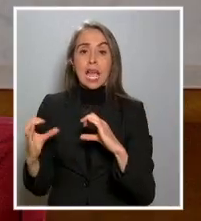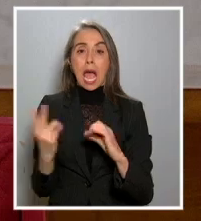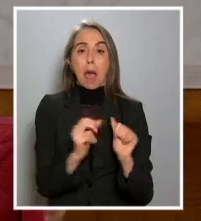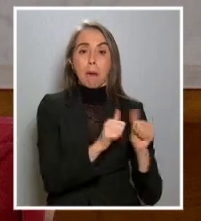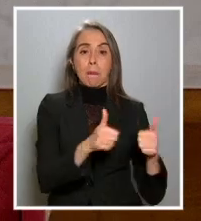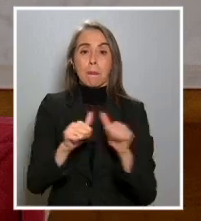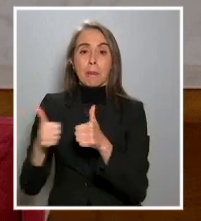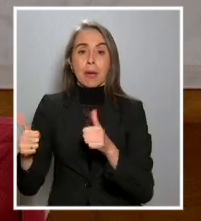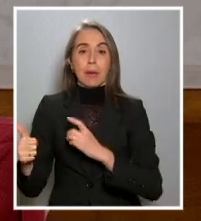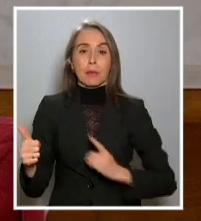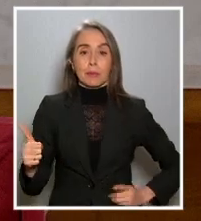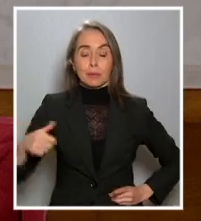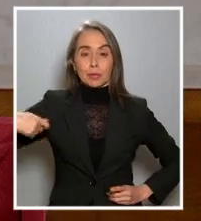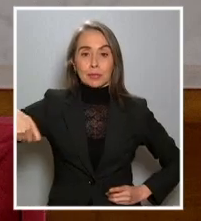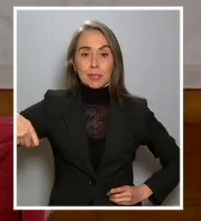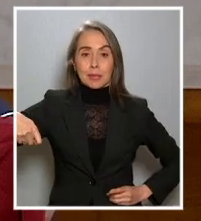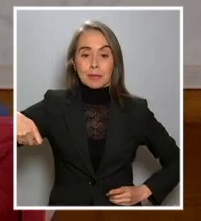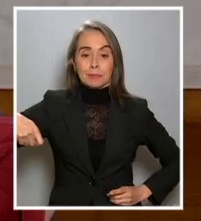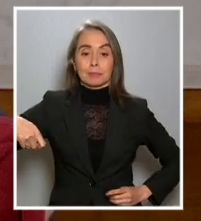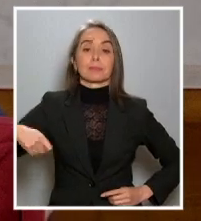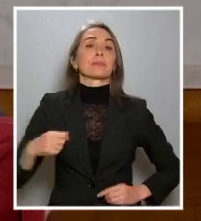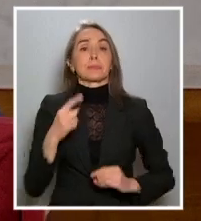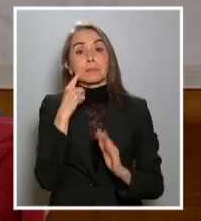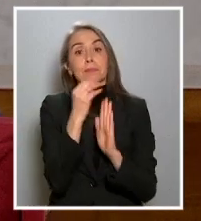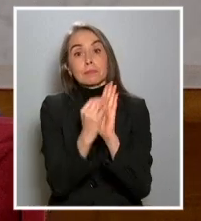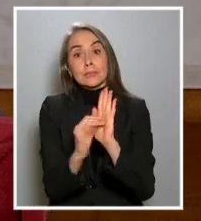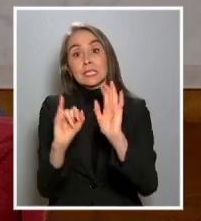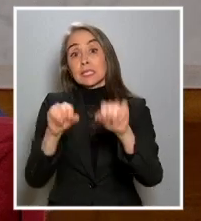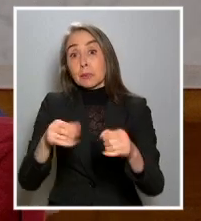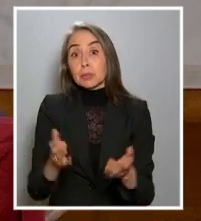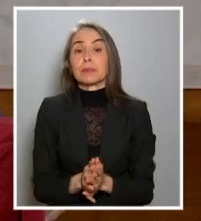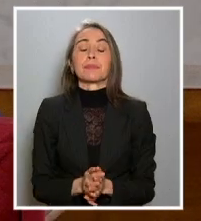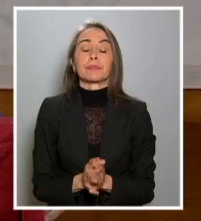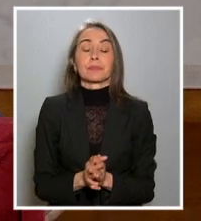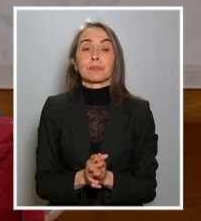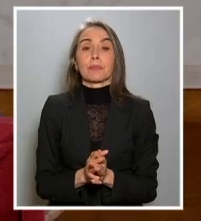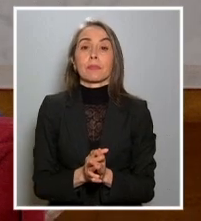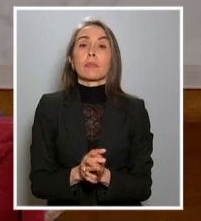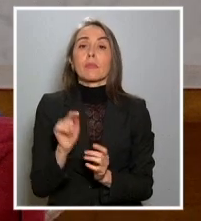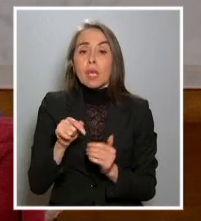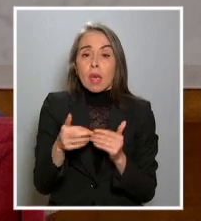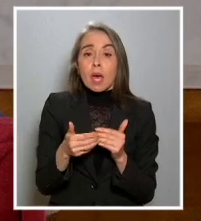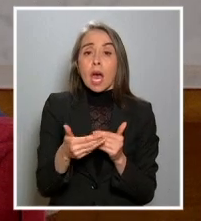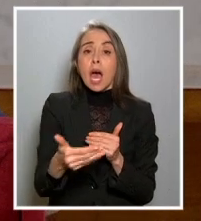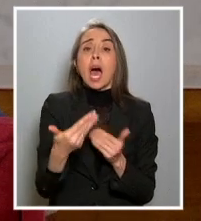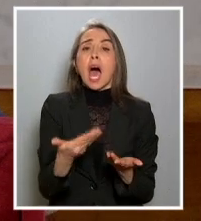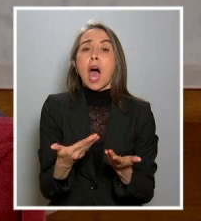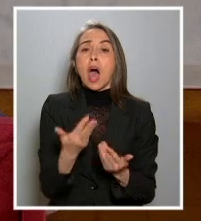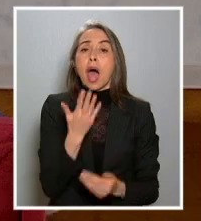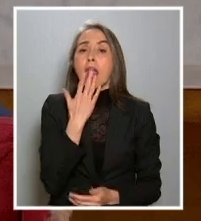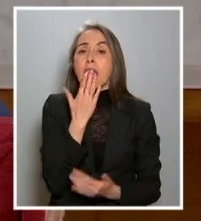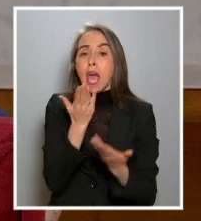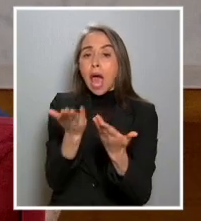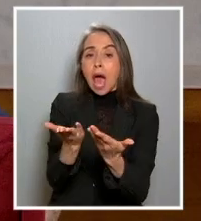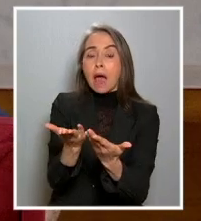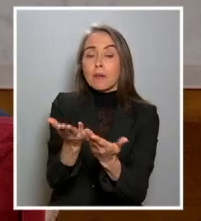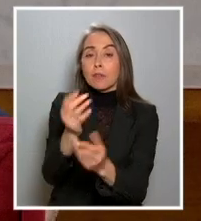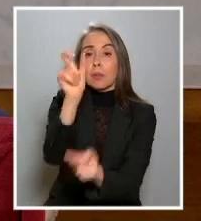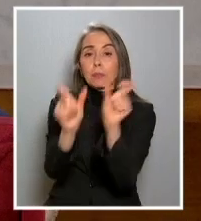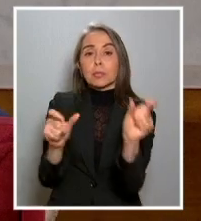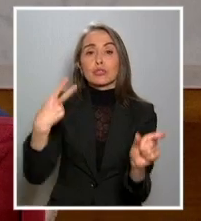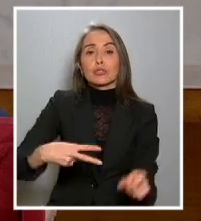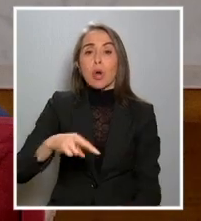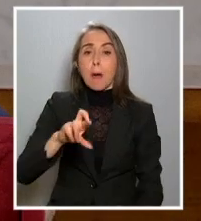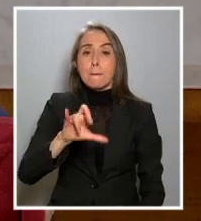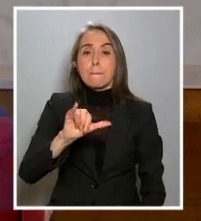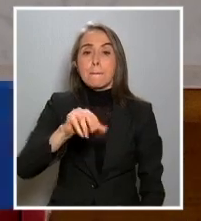mesas del Senado y la Cámara. Ahora, quiero hablarle a las pymes.